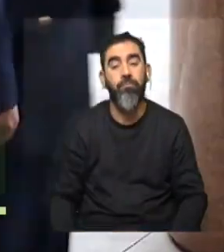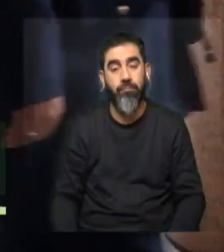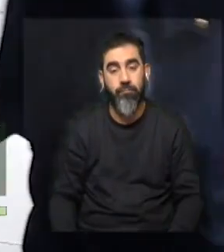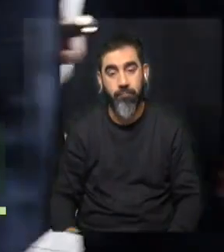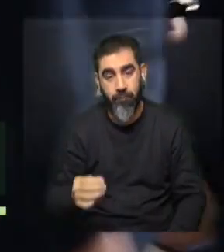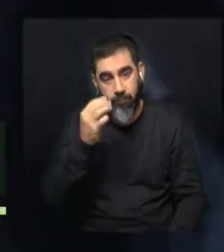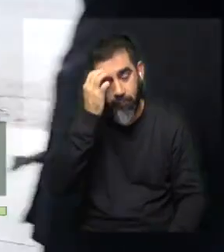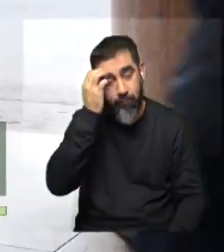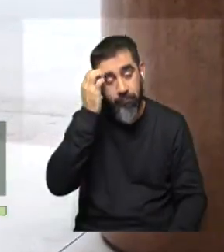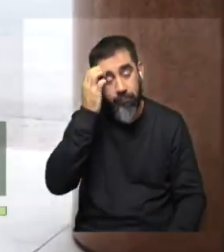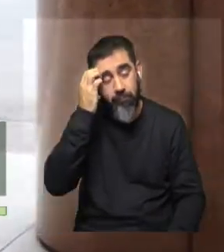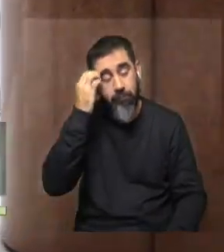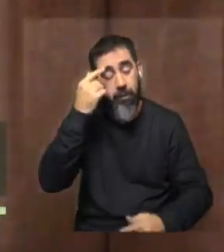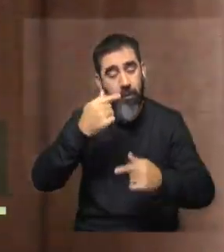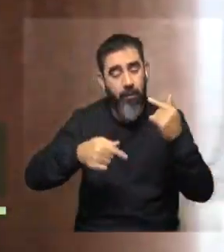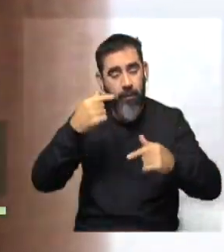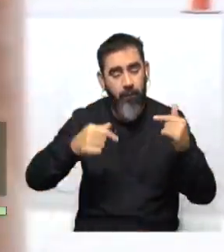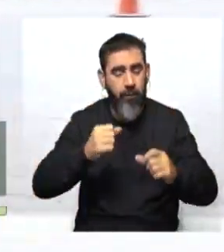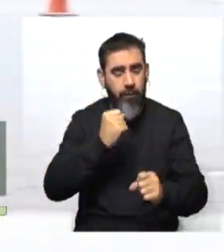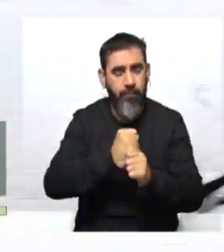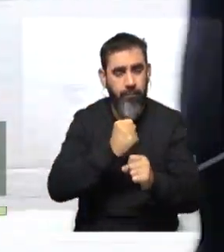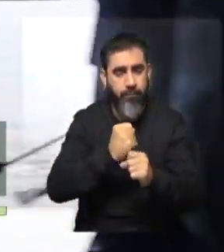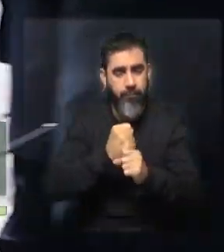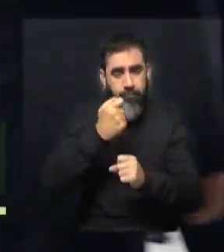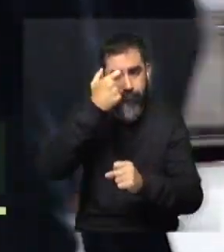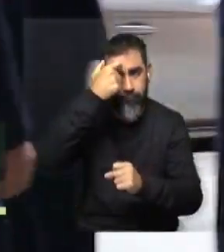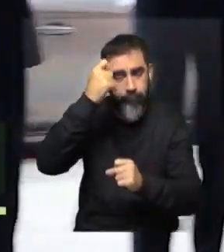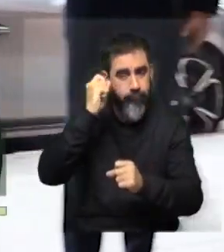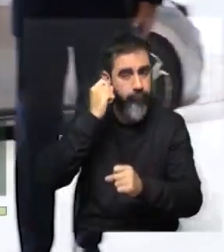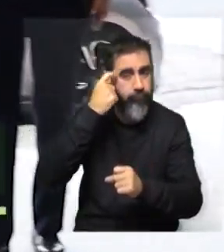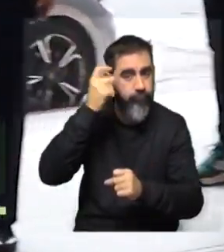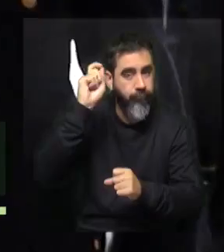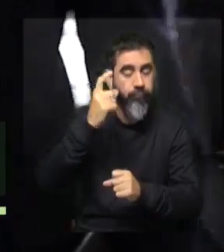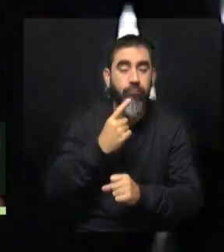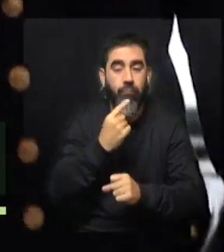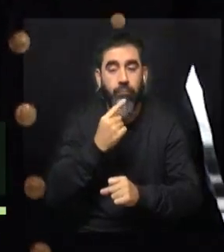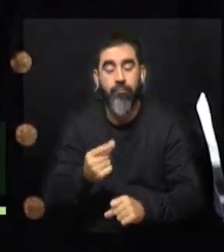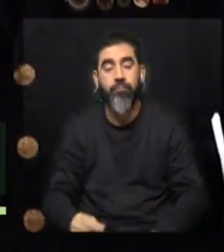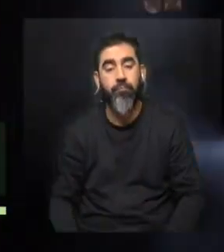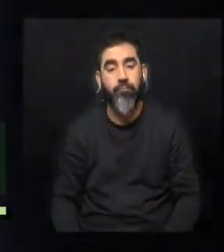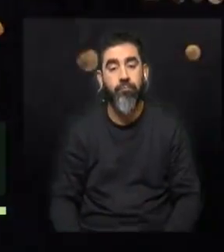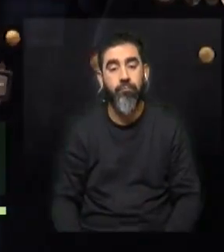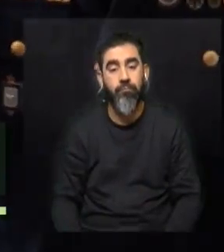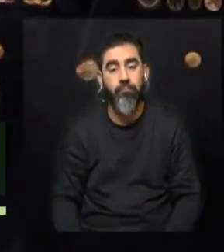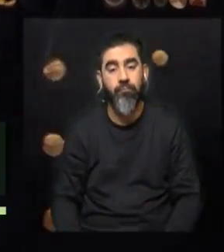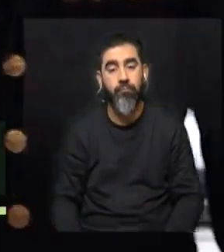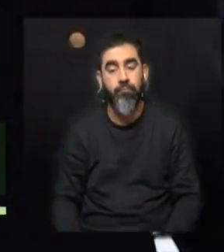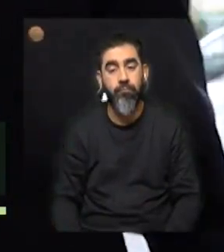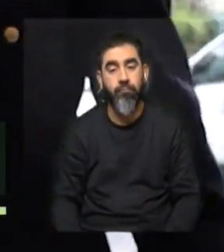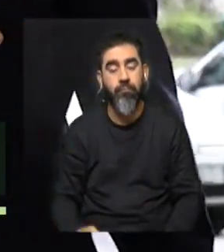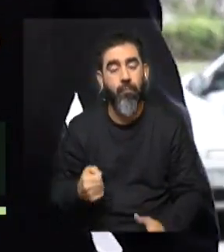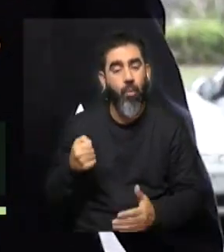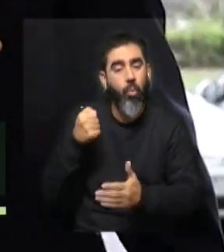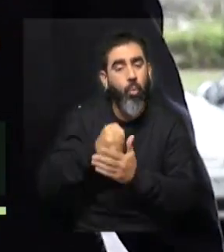con varias operaciones que tácticas que tiene la policía la lucha la lucha